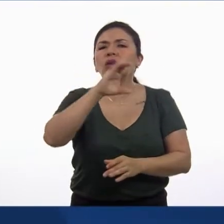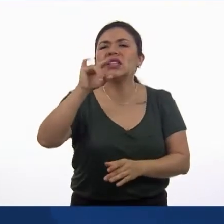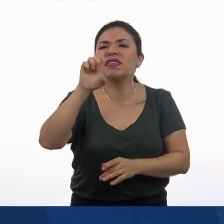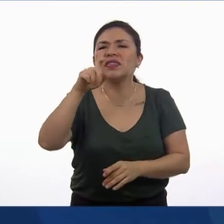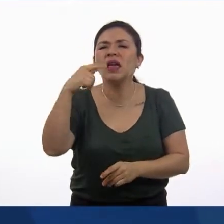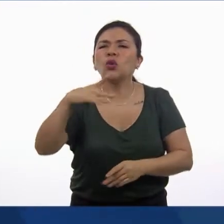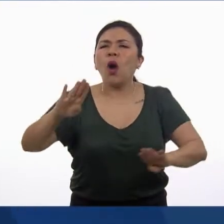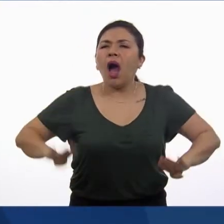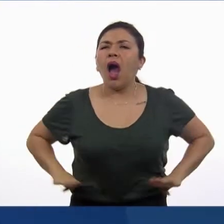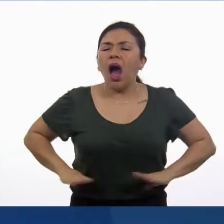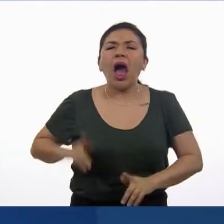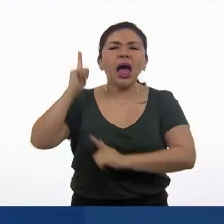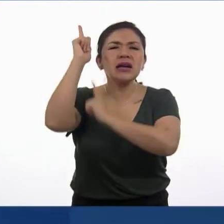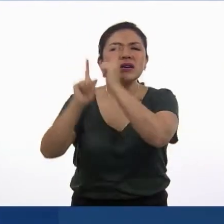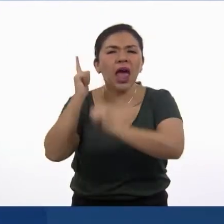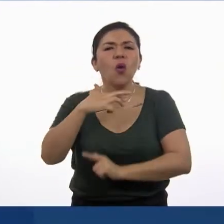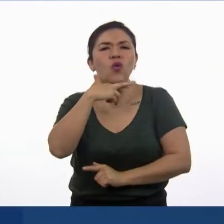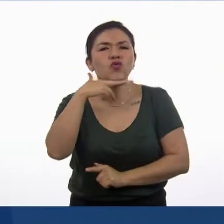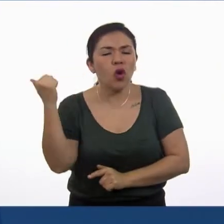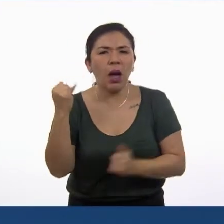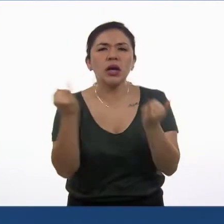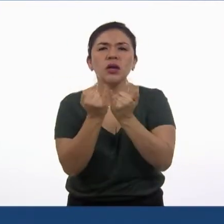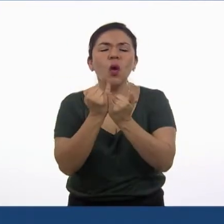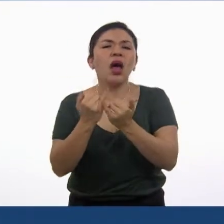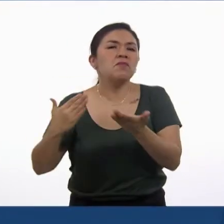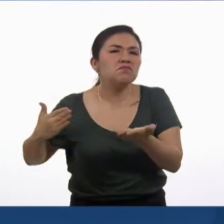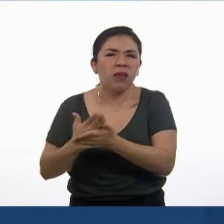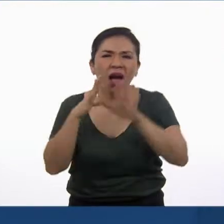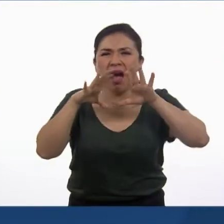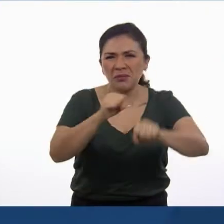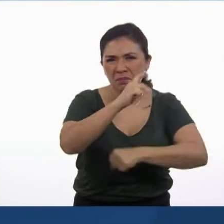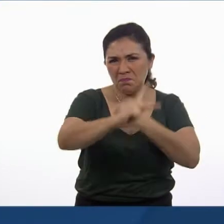estilos griego y romano, así como las invasiones.